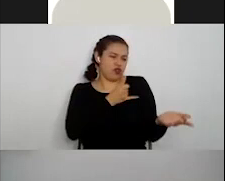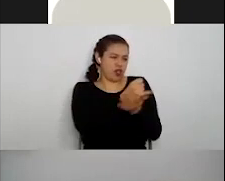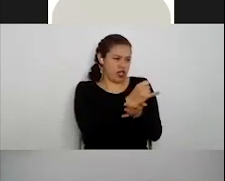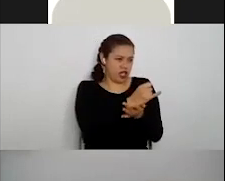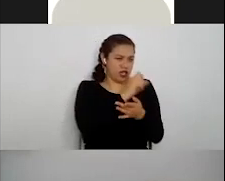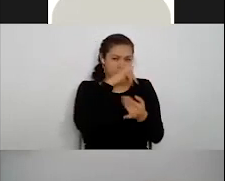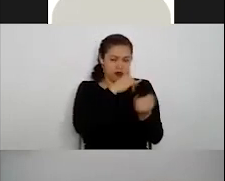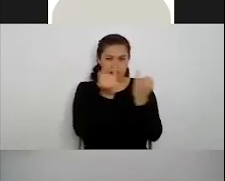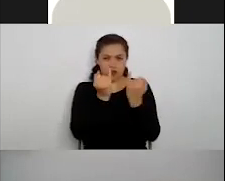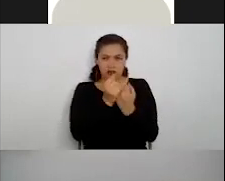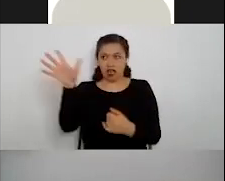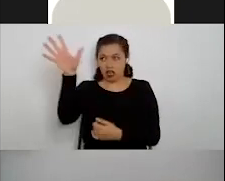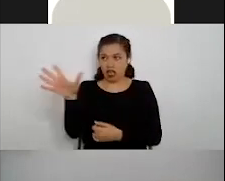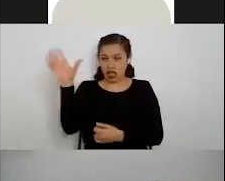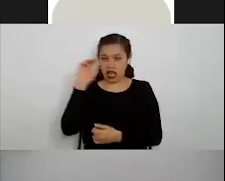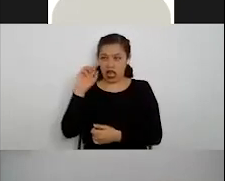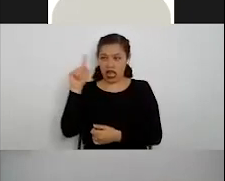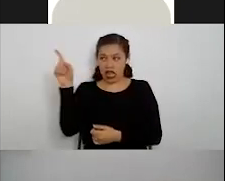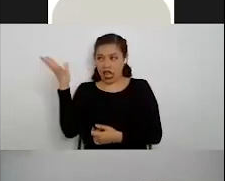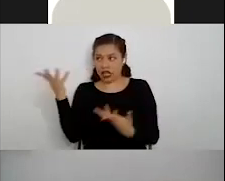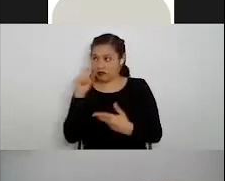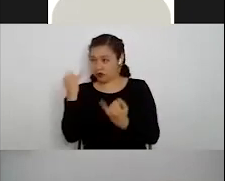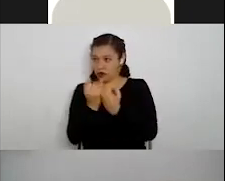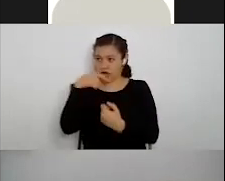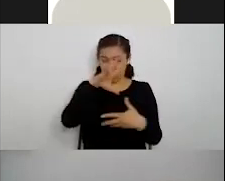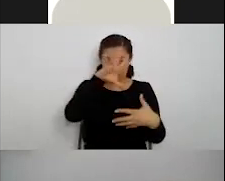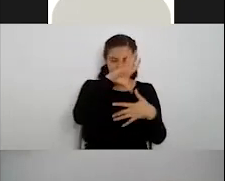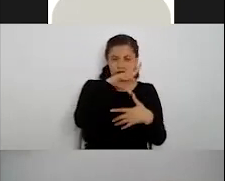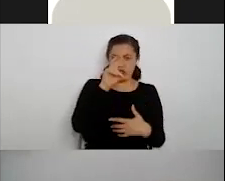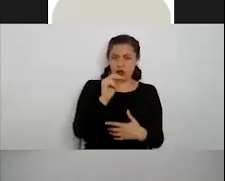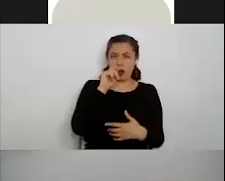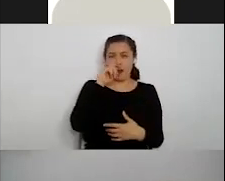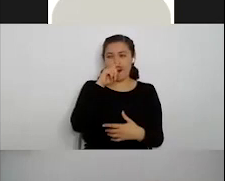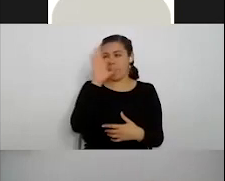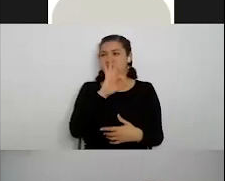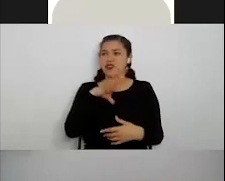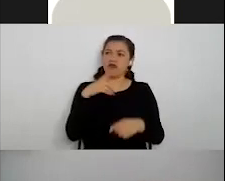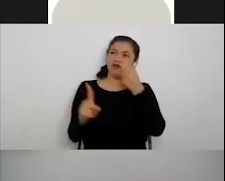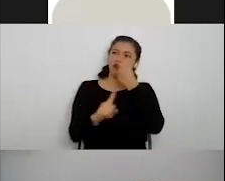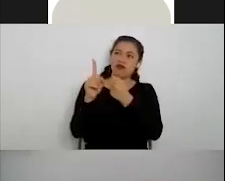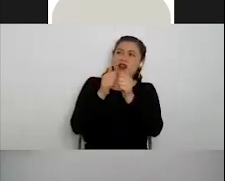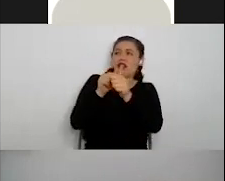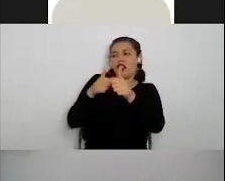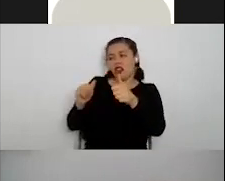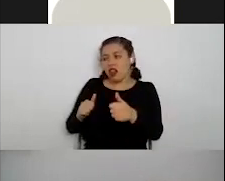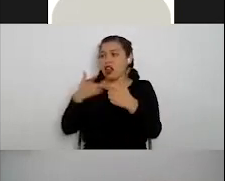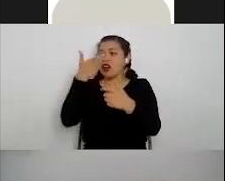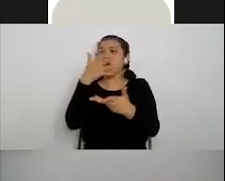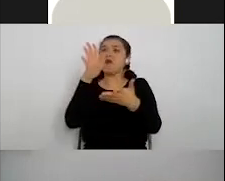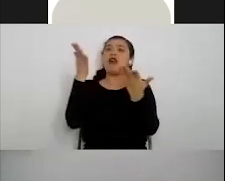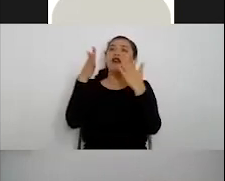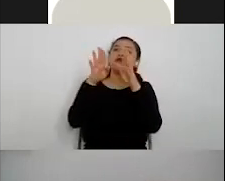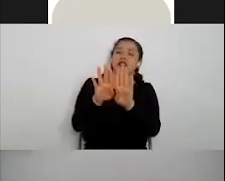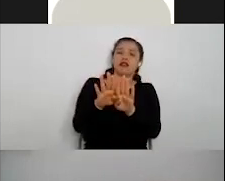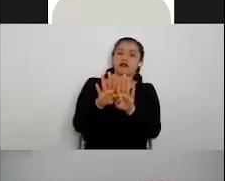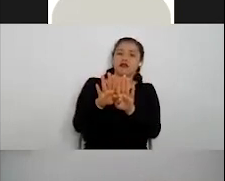nosotros en el occidente, se pueden estar dilatando, teniendo problemas, cerrando su economía, y eso no